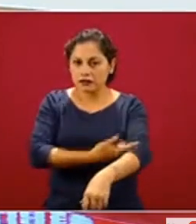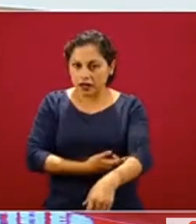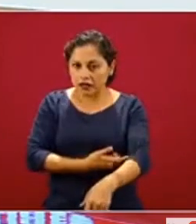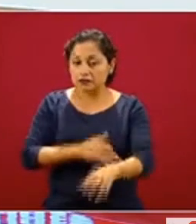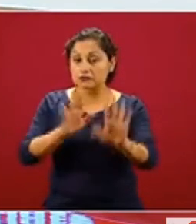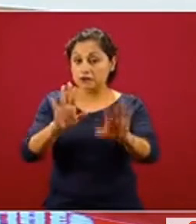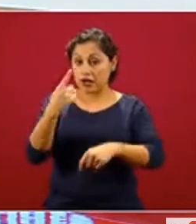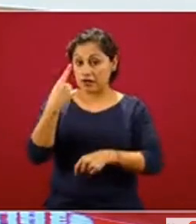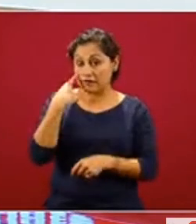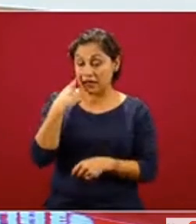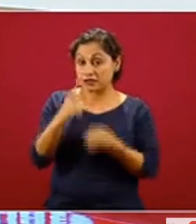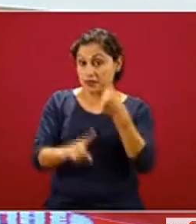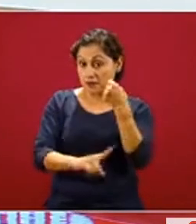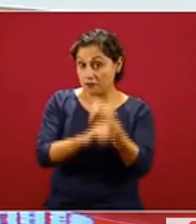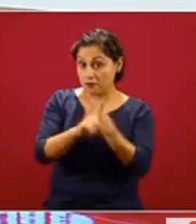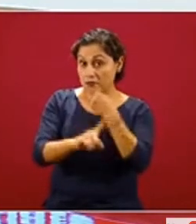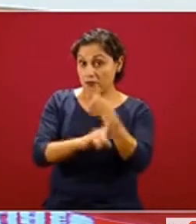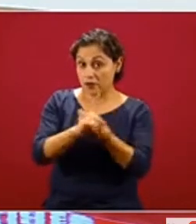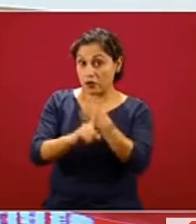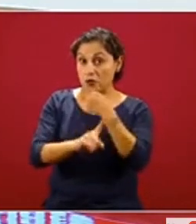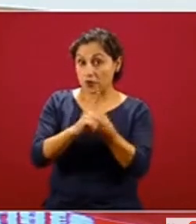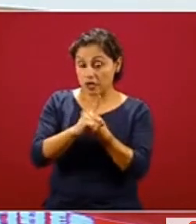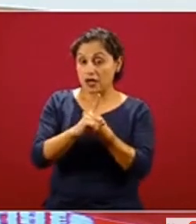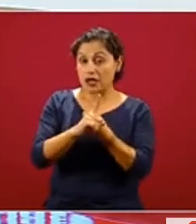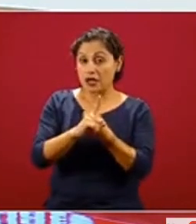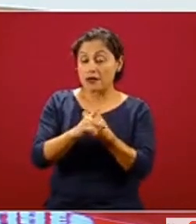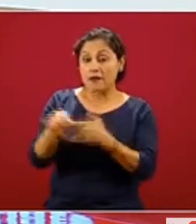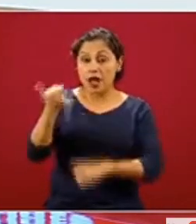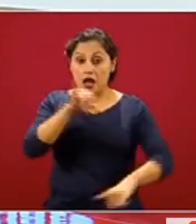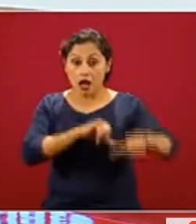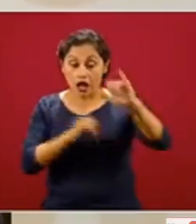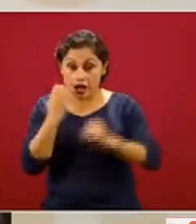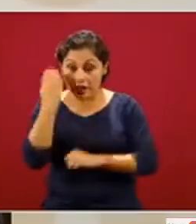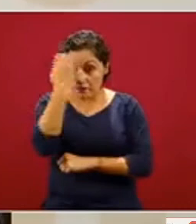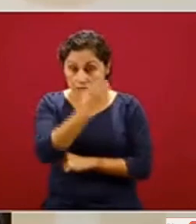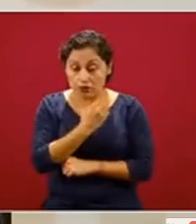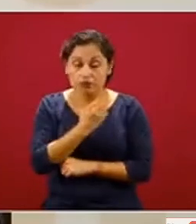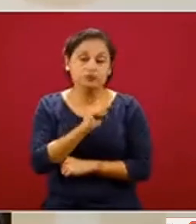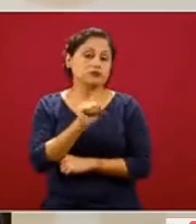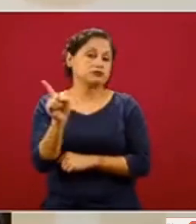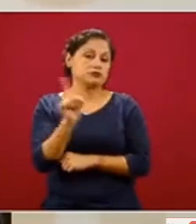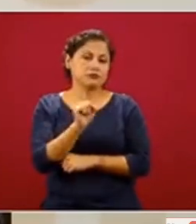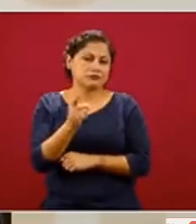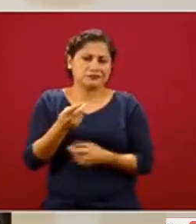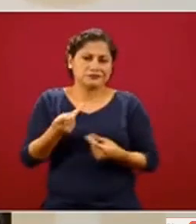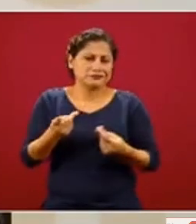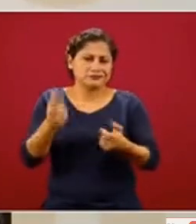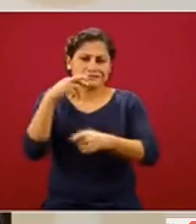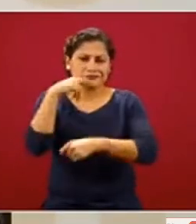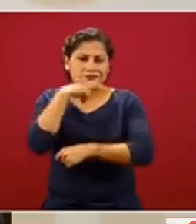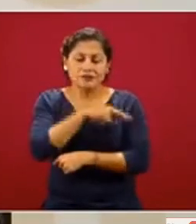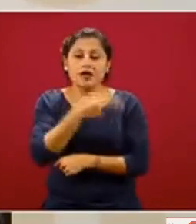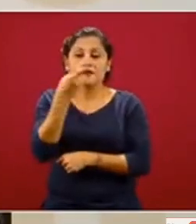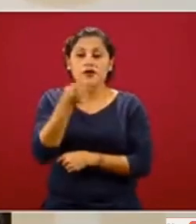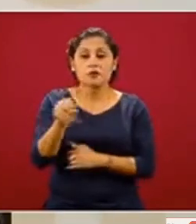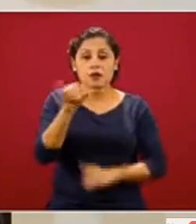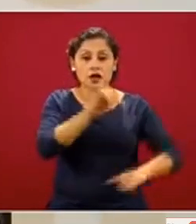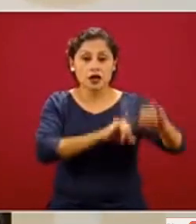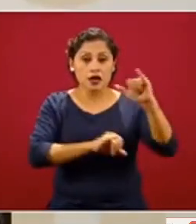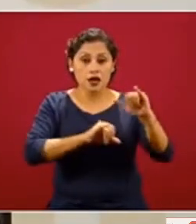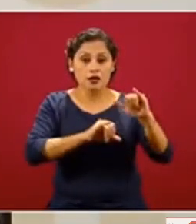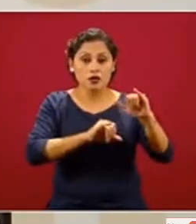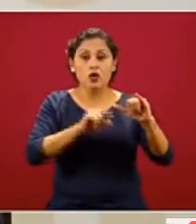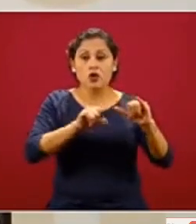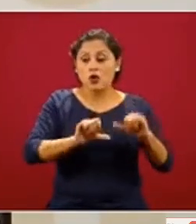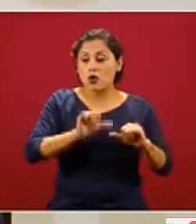técnica. La prueba se realiza en horas. Es todo un proceso desde que en la unidad de salud alguien tiene que